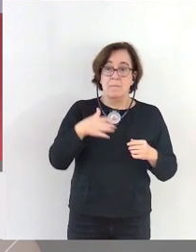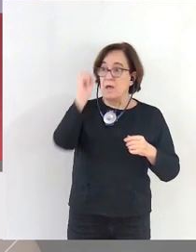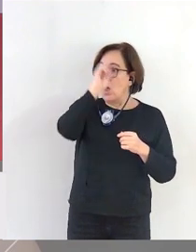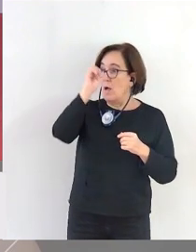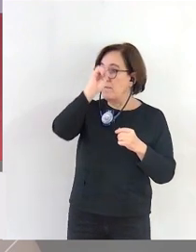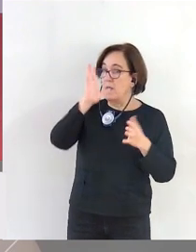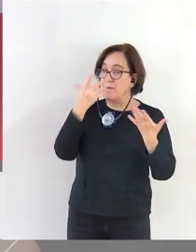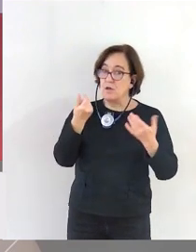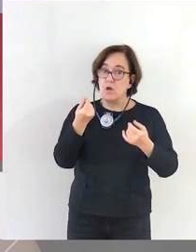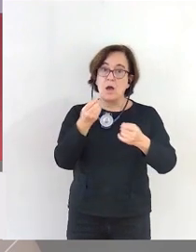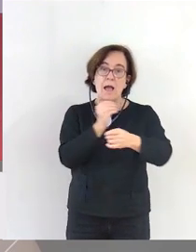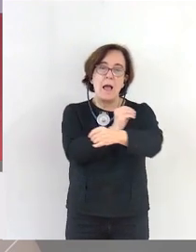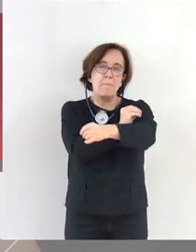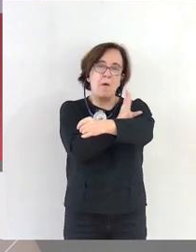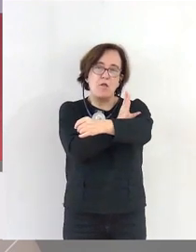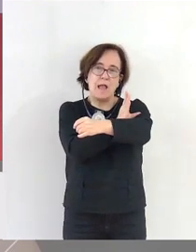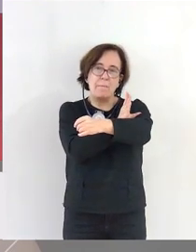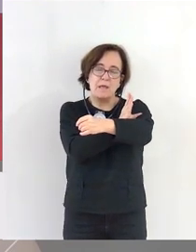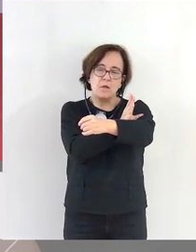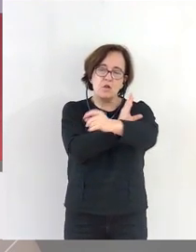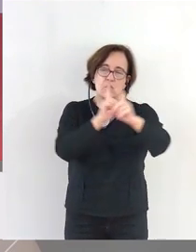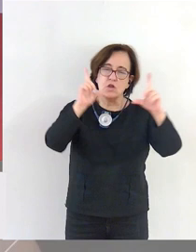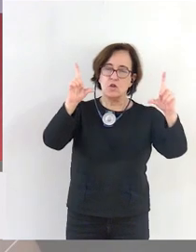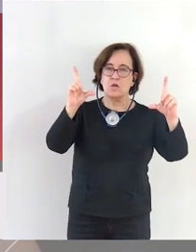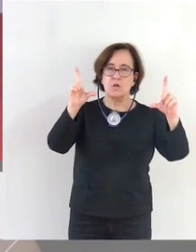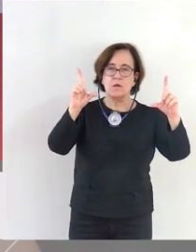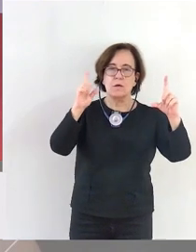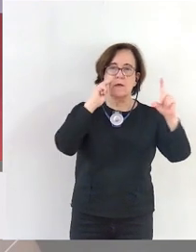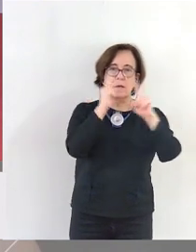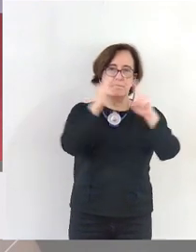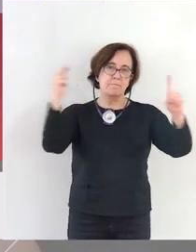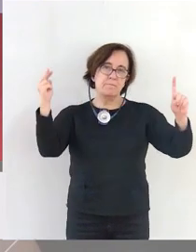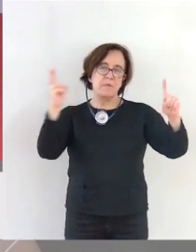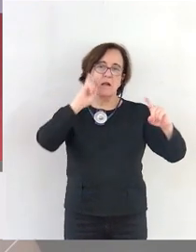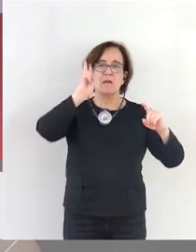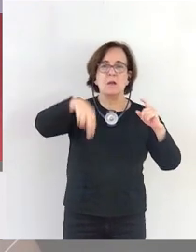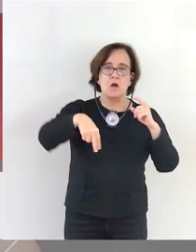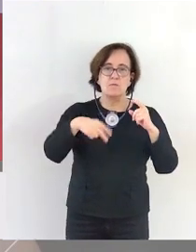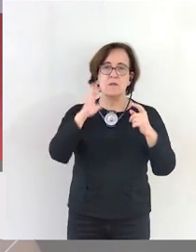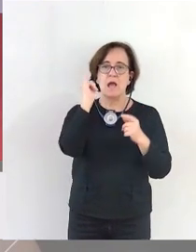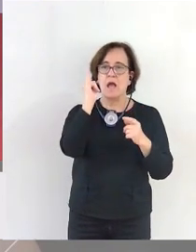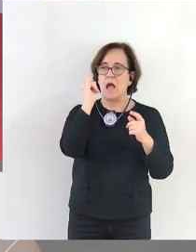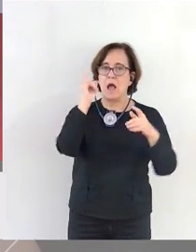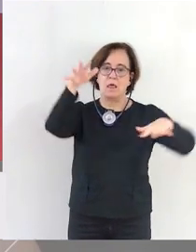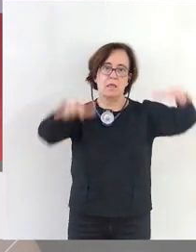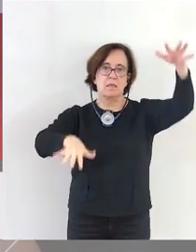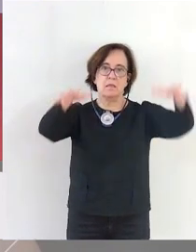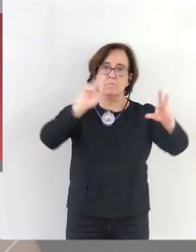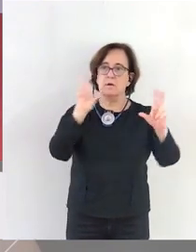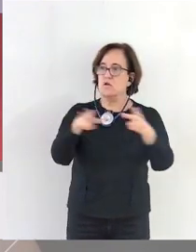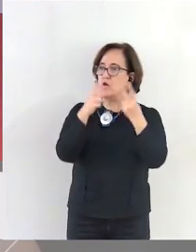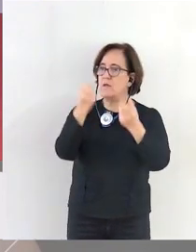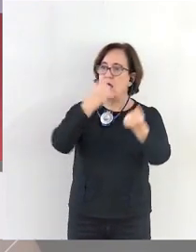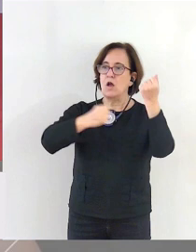empoderamiento Tenemos que trabajar desde la perspectiva del reconocimiento de que hay un desequilibrio social económico y